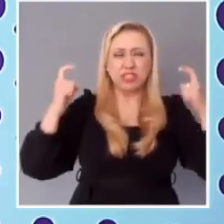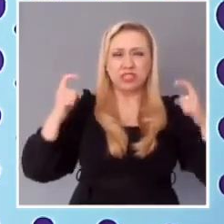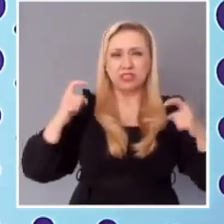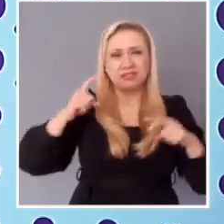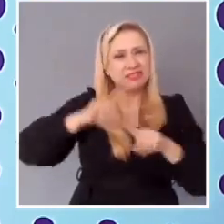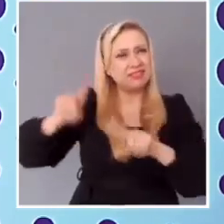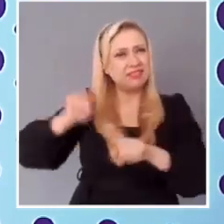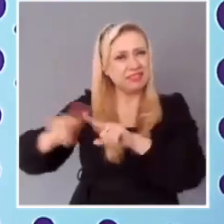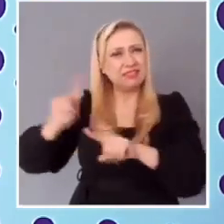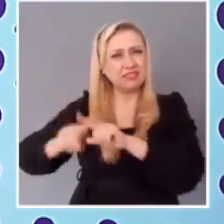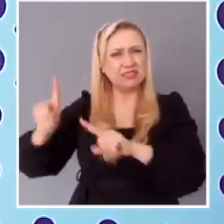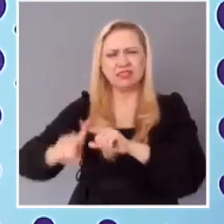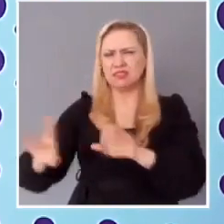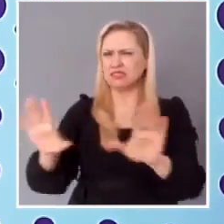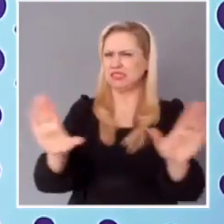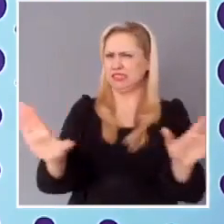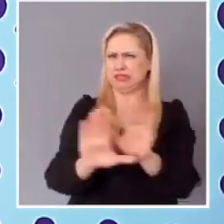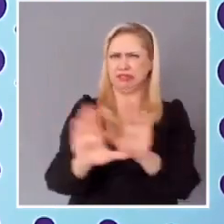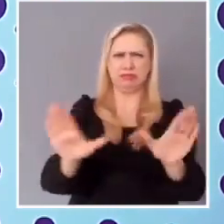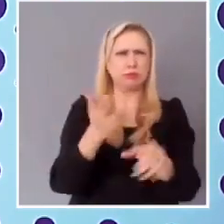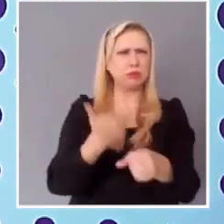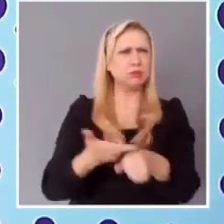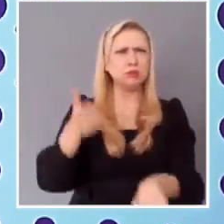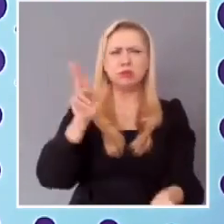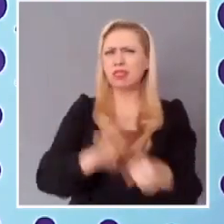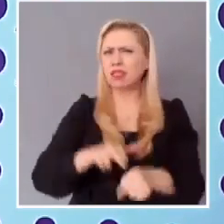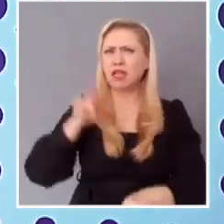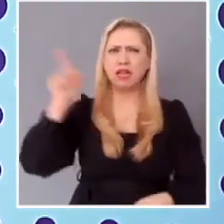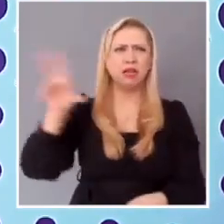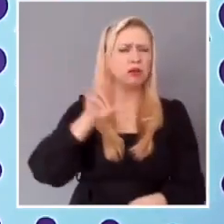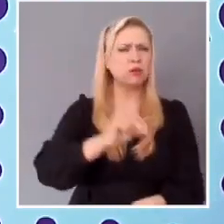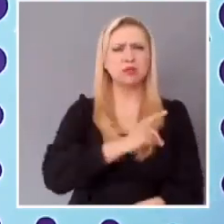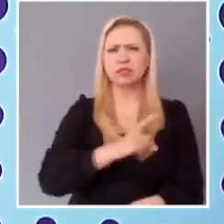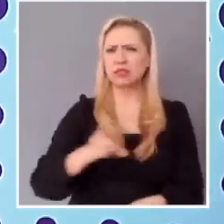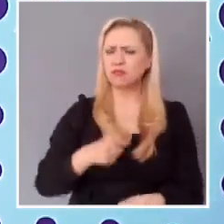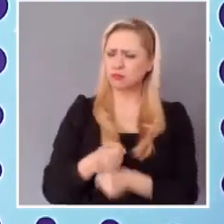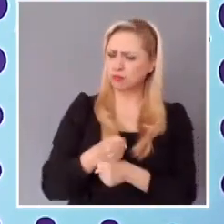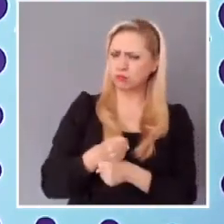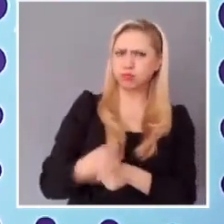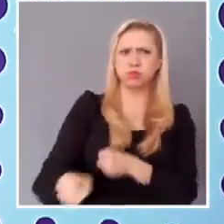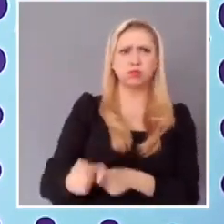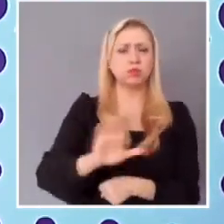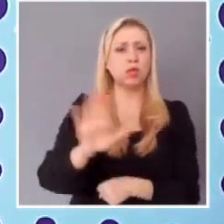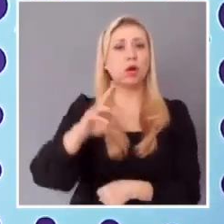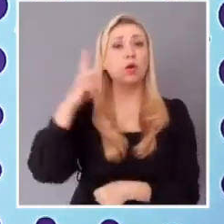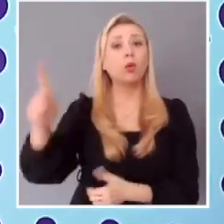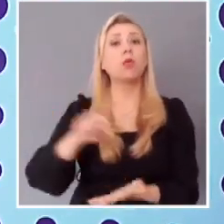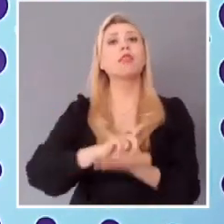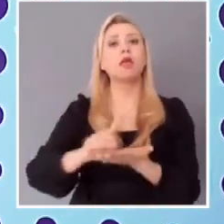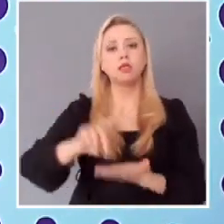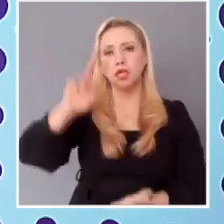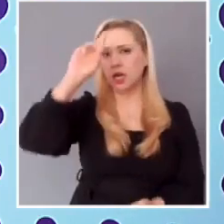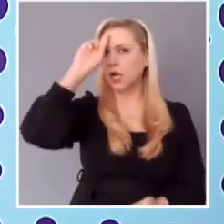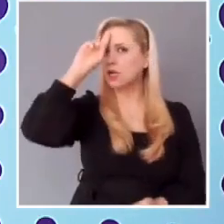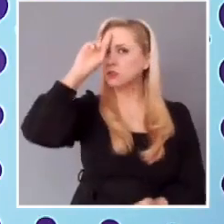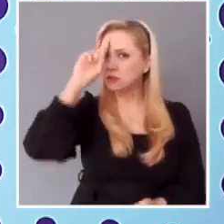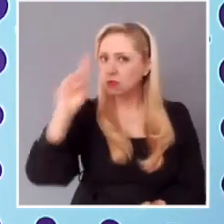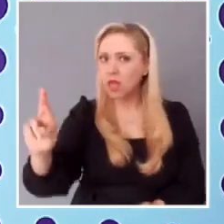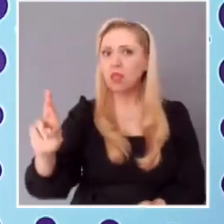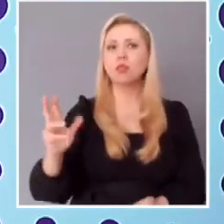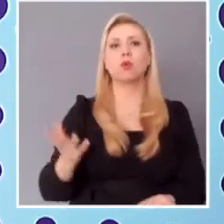entornos pues, psiquiátricos, que su derecho es pues, tener una vida con respeto, que deben tomarse en